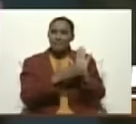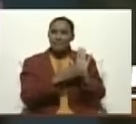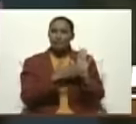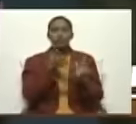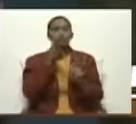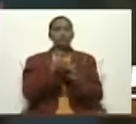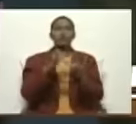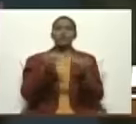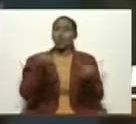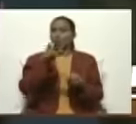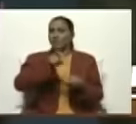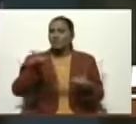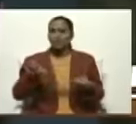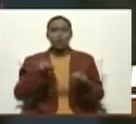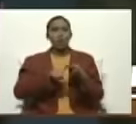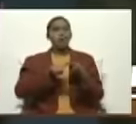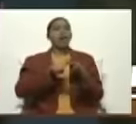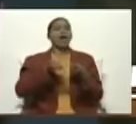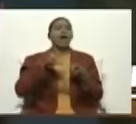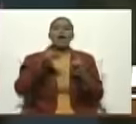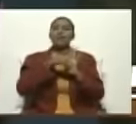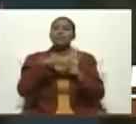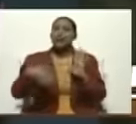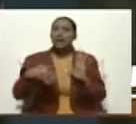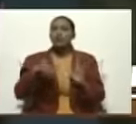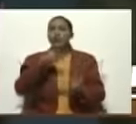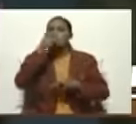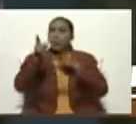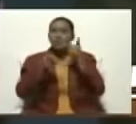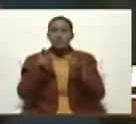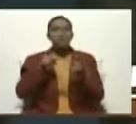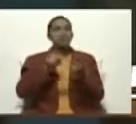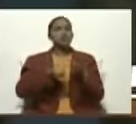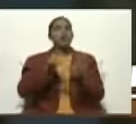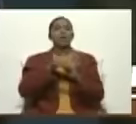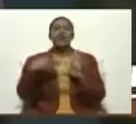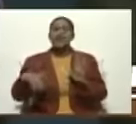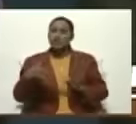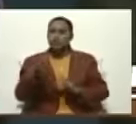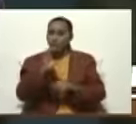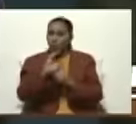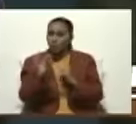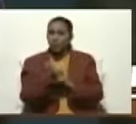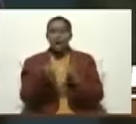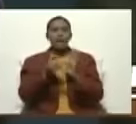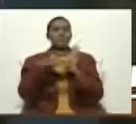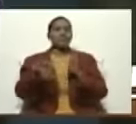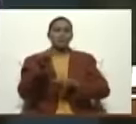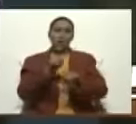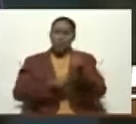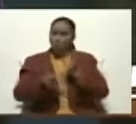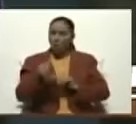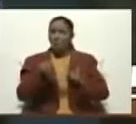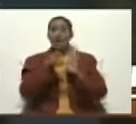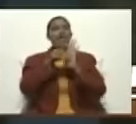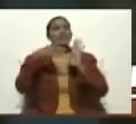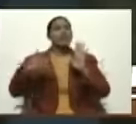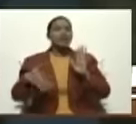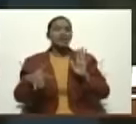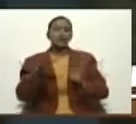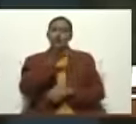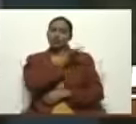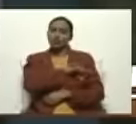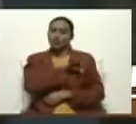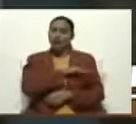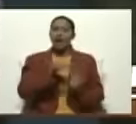derechos políticos, los derechos culturales, los derechos económicos, los derechos sociales, los derechos ambientales, los